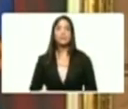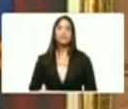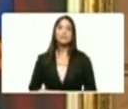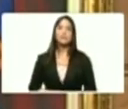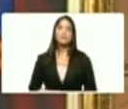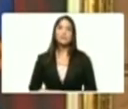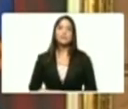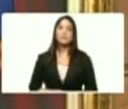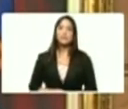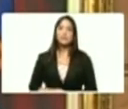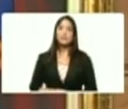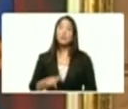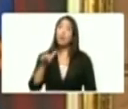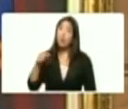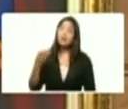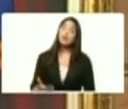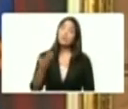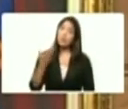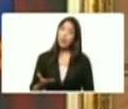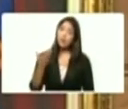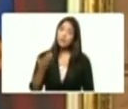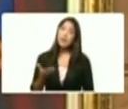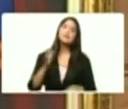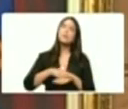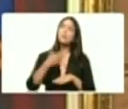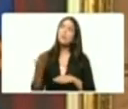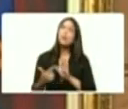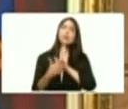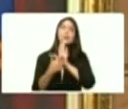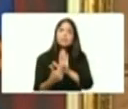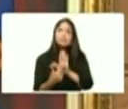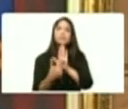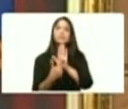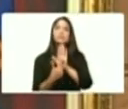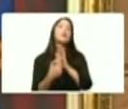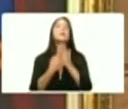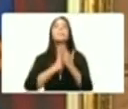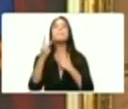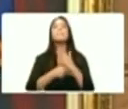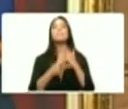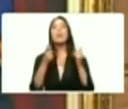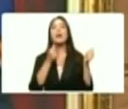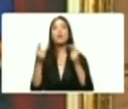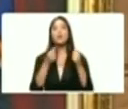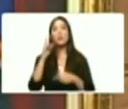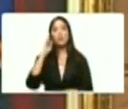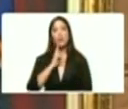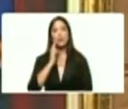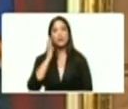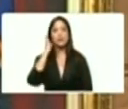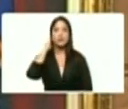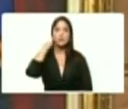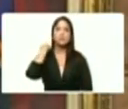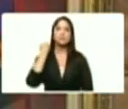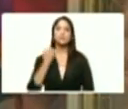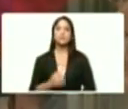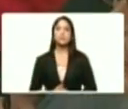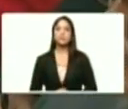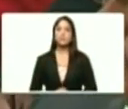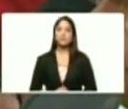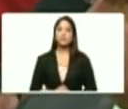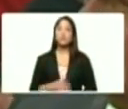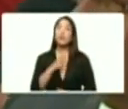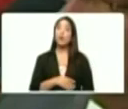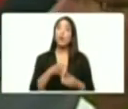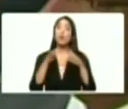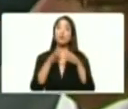Y el día de hoy es muy importante porque vamos a hacer un balance de la agenda económica bolivariana. Y todos los